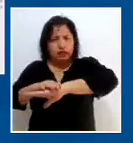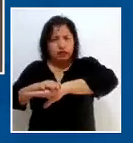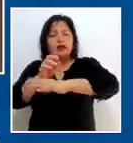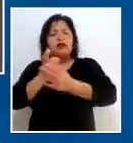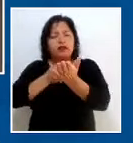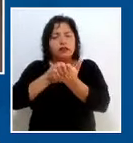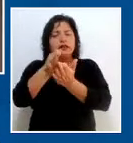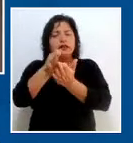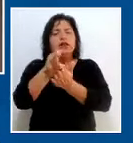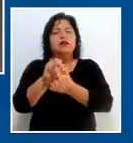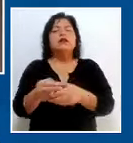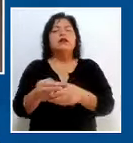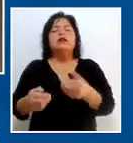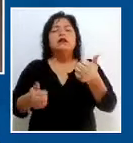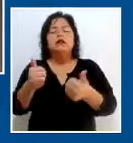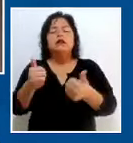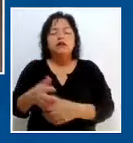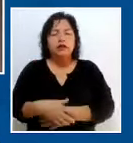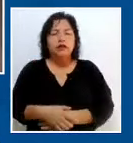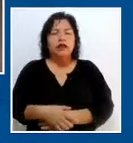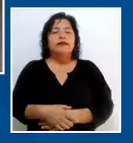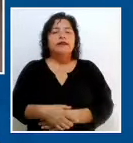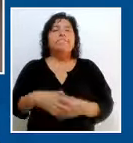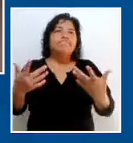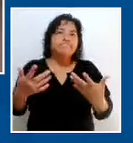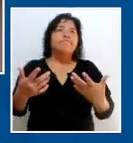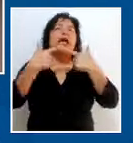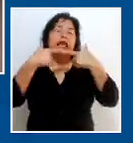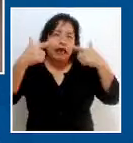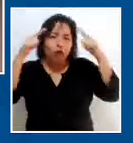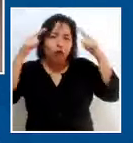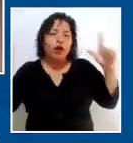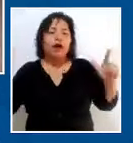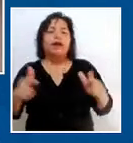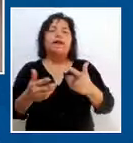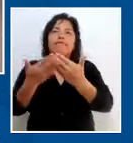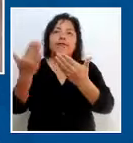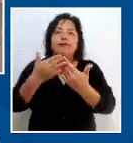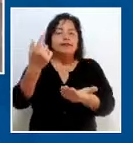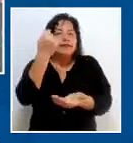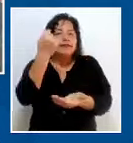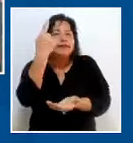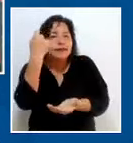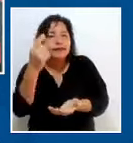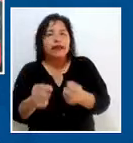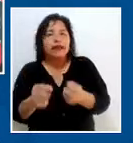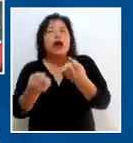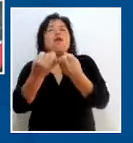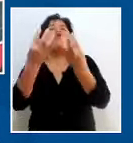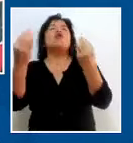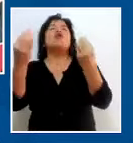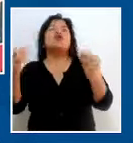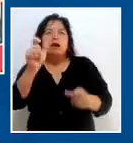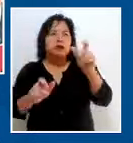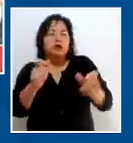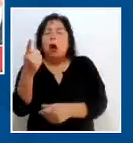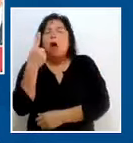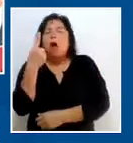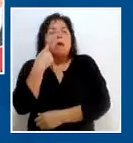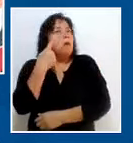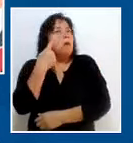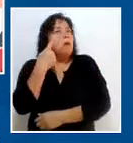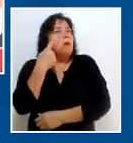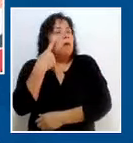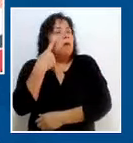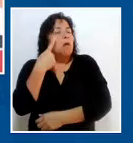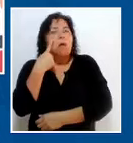lenguaje sencillo y amigable, ¿no? Muchas personas no conocen, ¿no? Finalmente, cómo está estructurada una